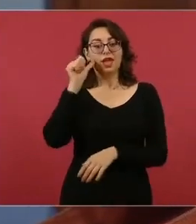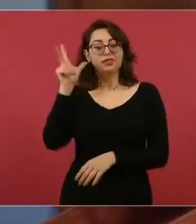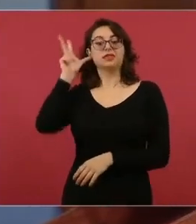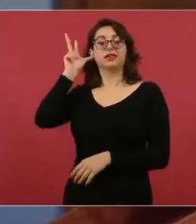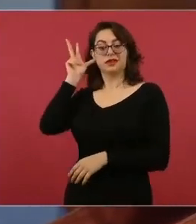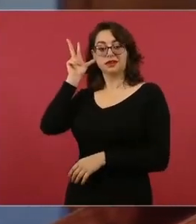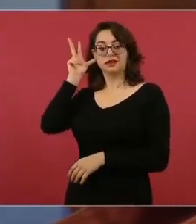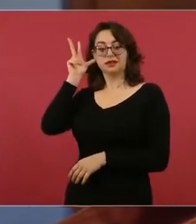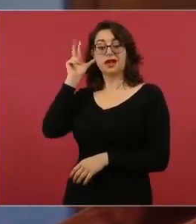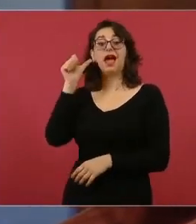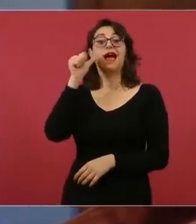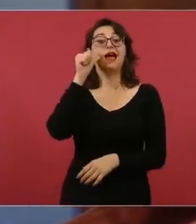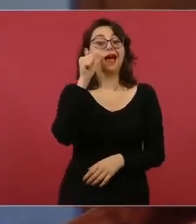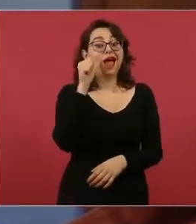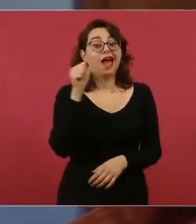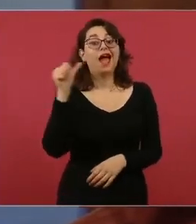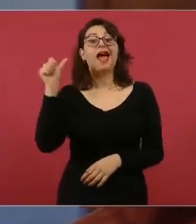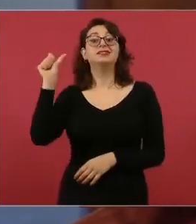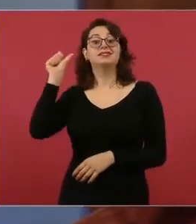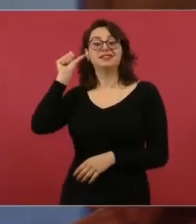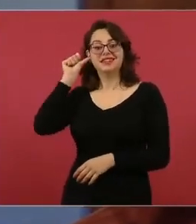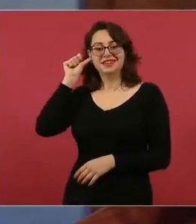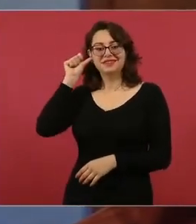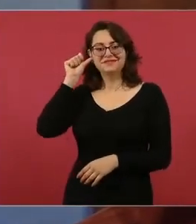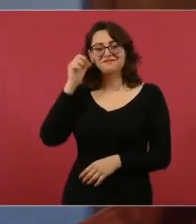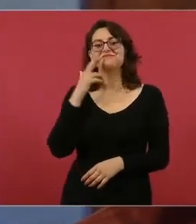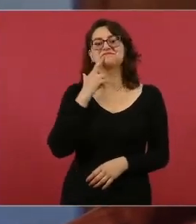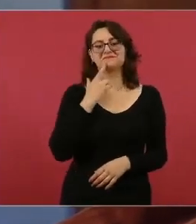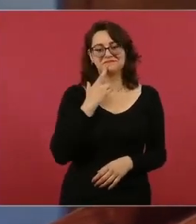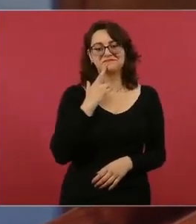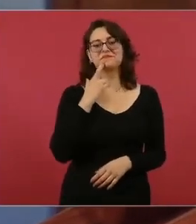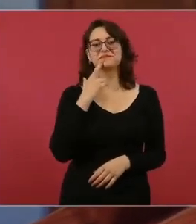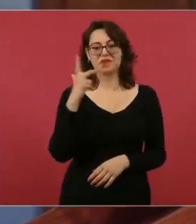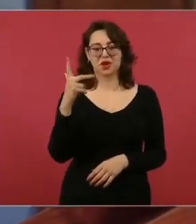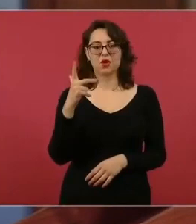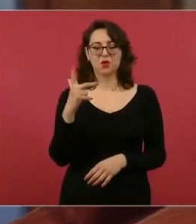porque ayer cerró en